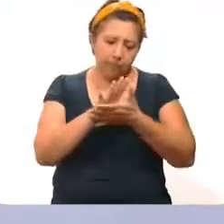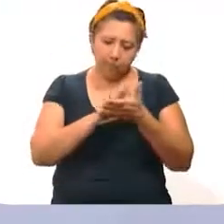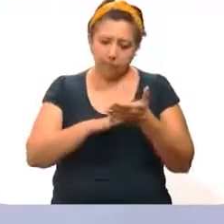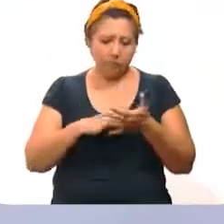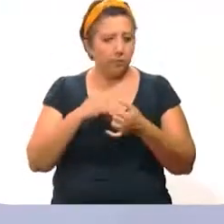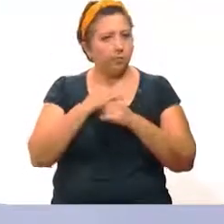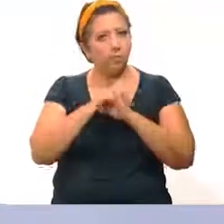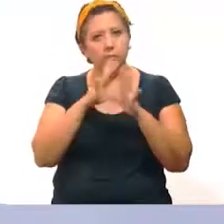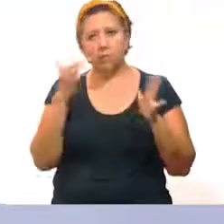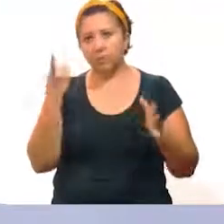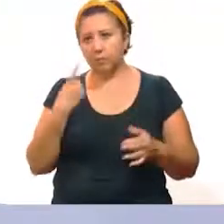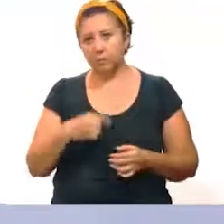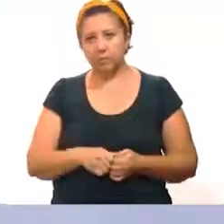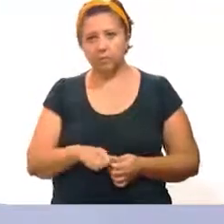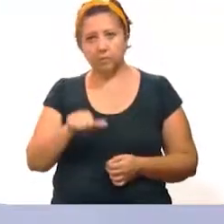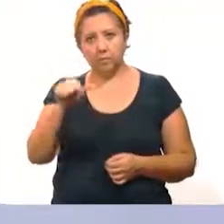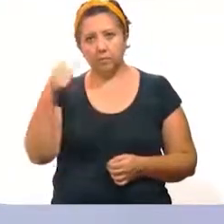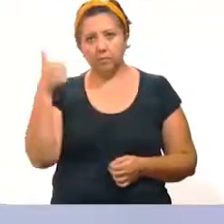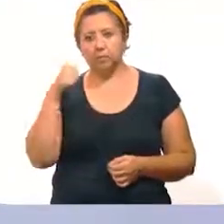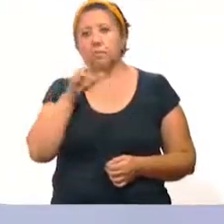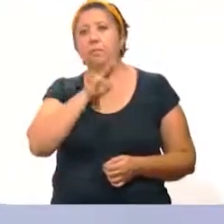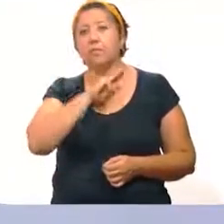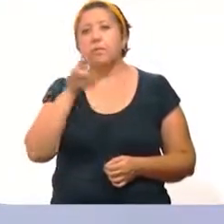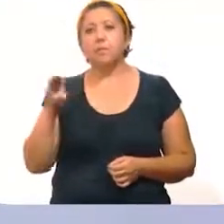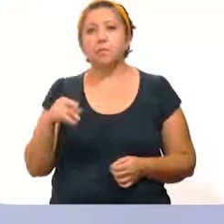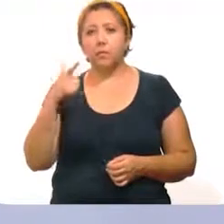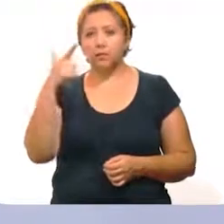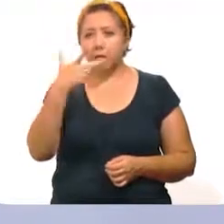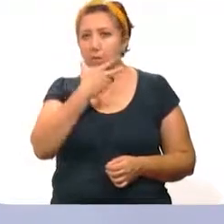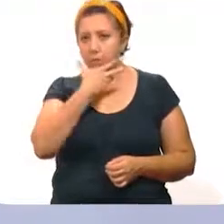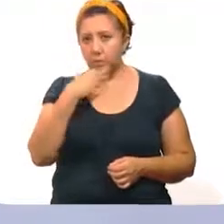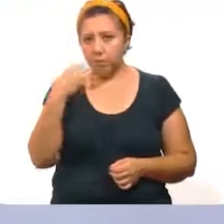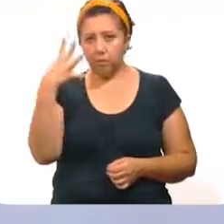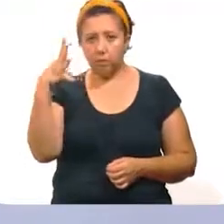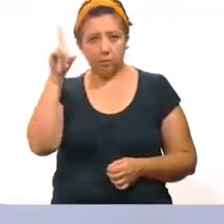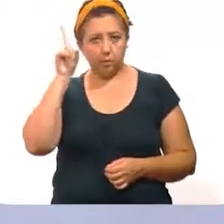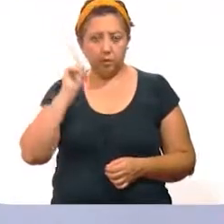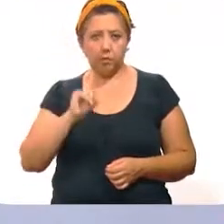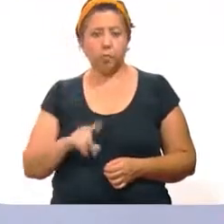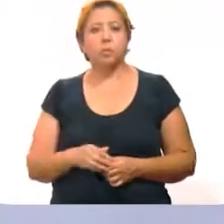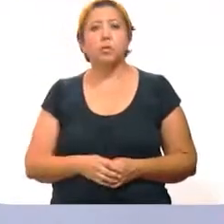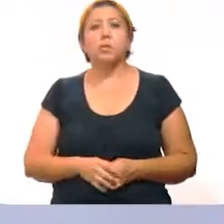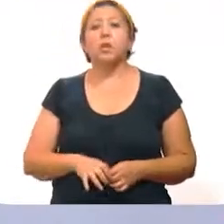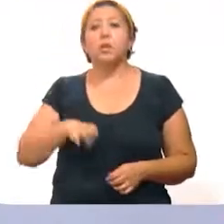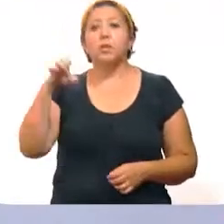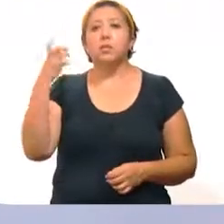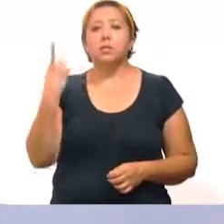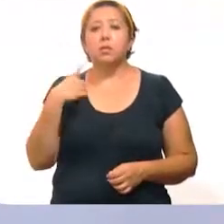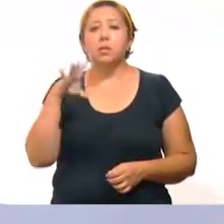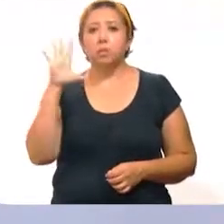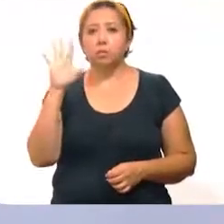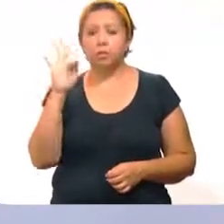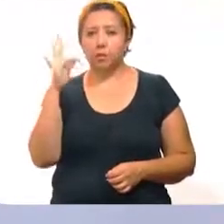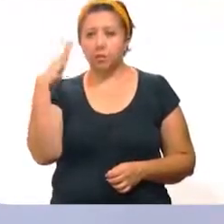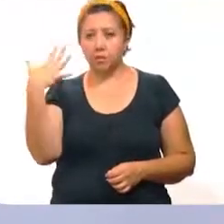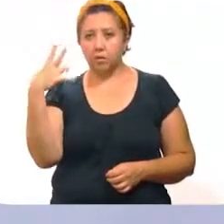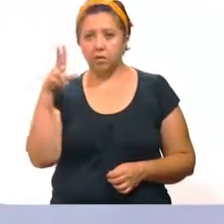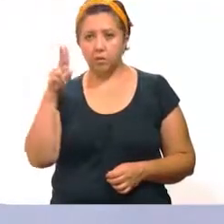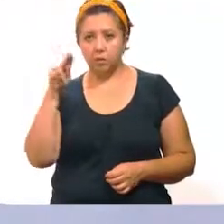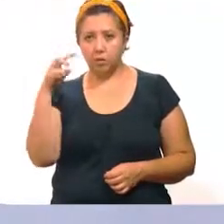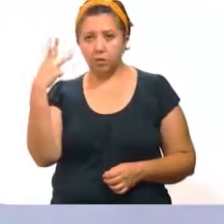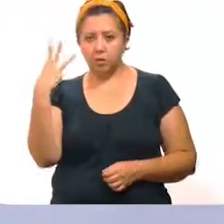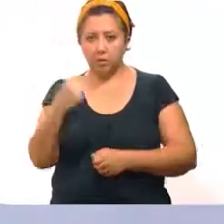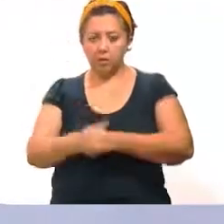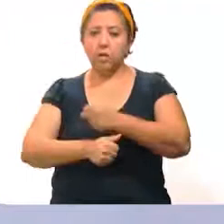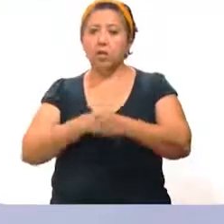Lamentablemente en este parte médico informamos de 11 fallecimientos. Son 7 hombres y 4 mujeres, de un rango de edad de 45 a